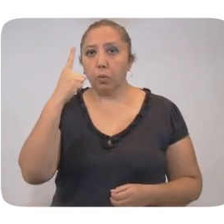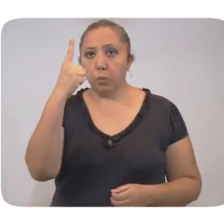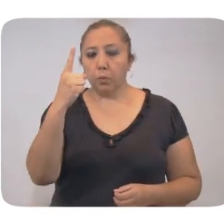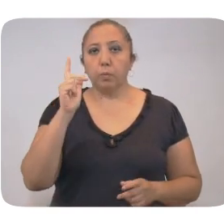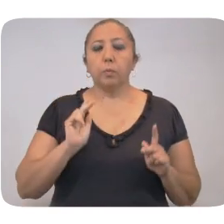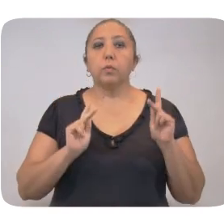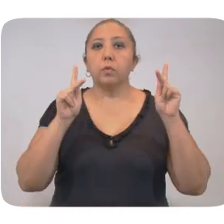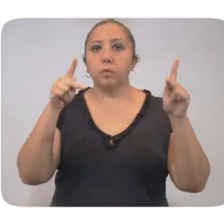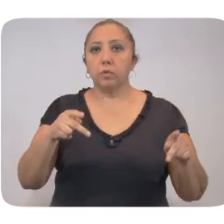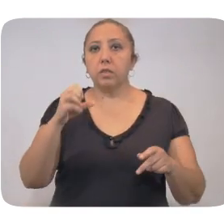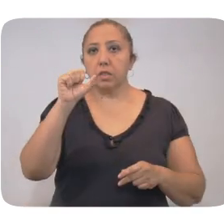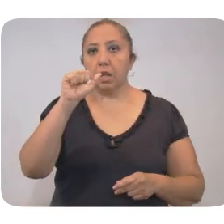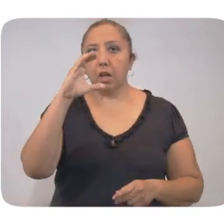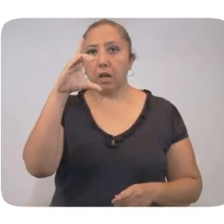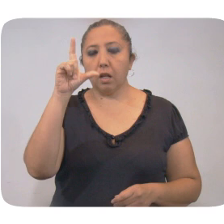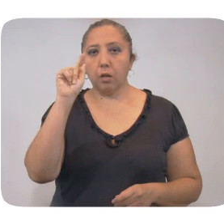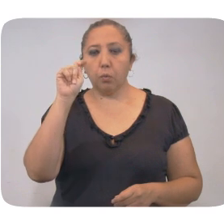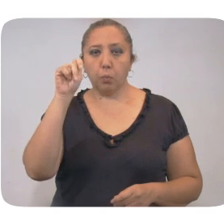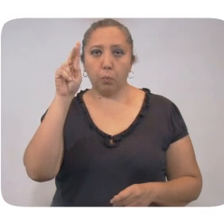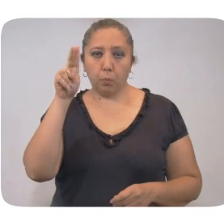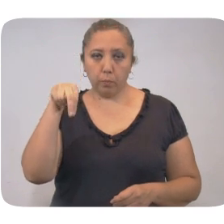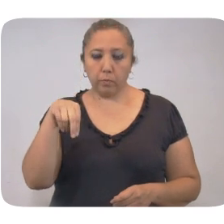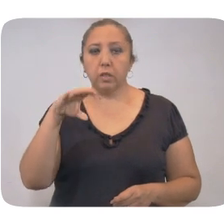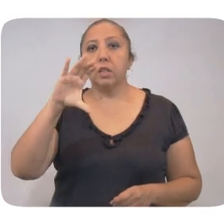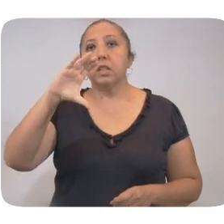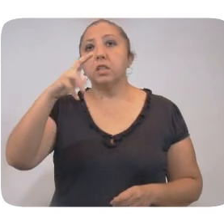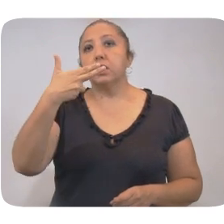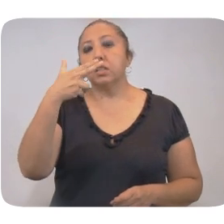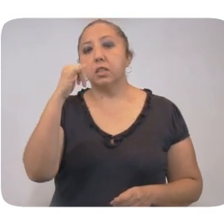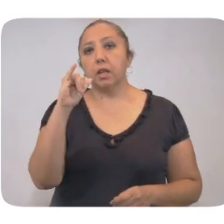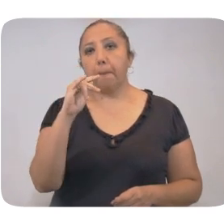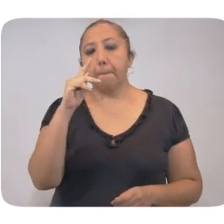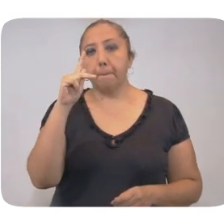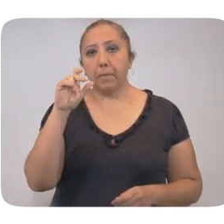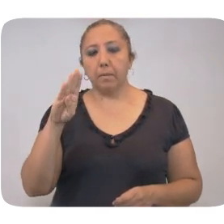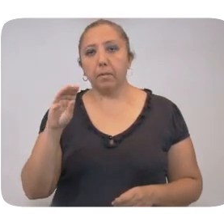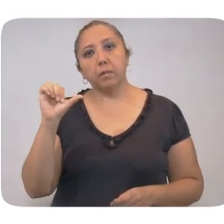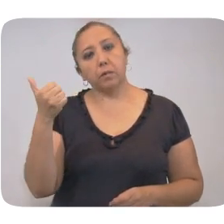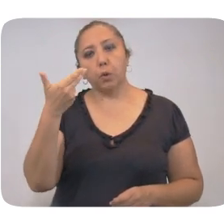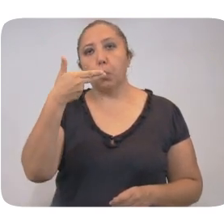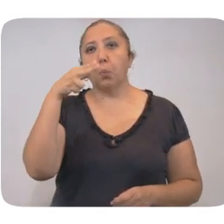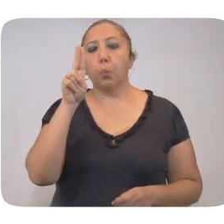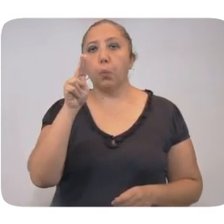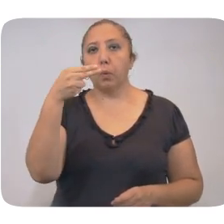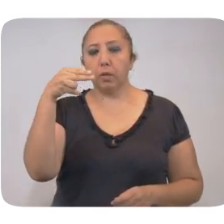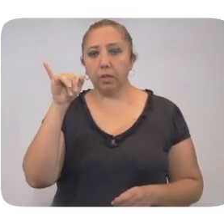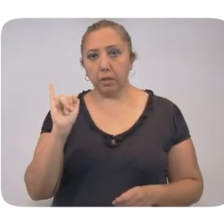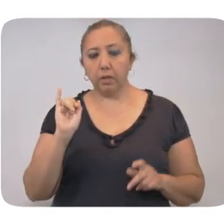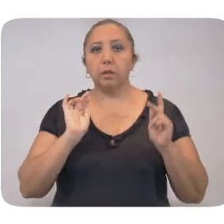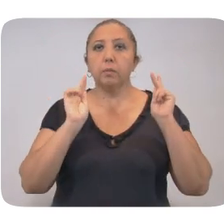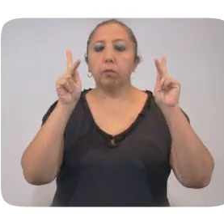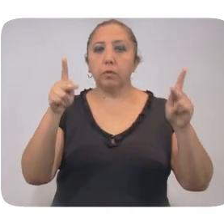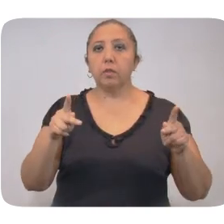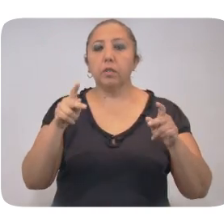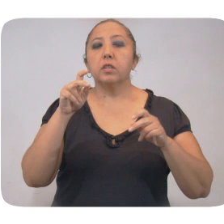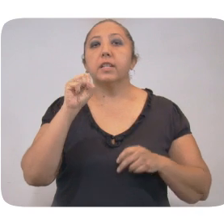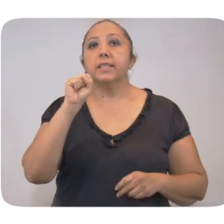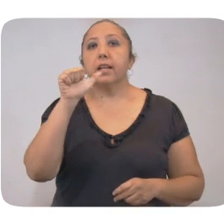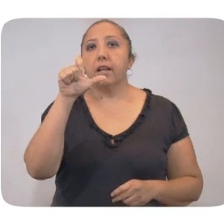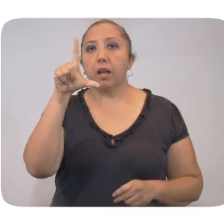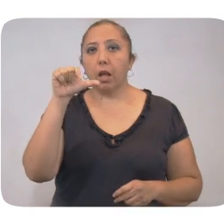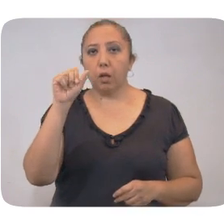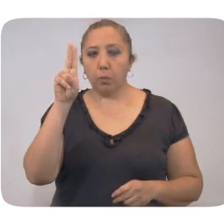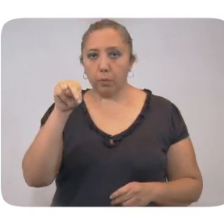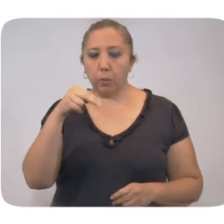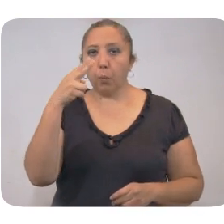en Progreso, Sacalum, Canzacap, Chapap, Tzintzantún, Ují, Junugmá, Progreso, Sacalum, Tinum